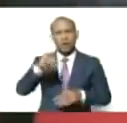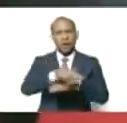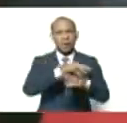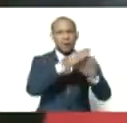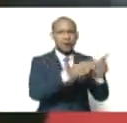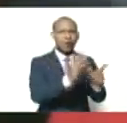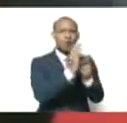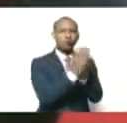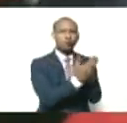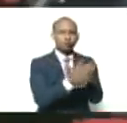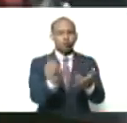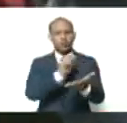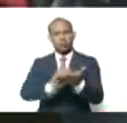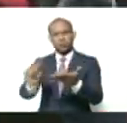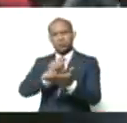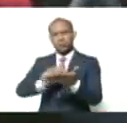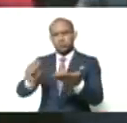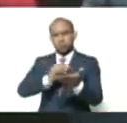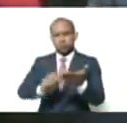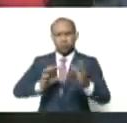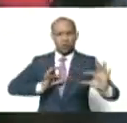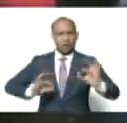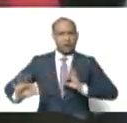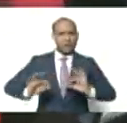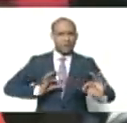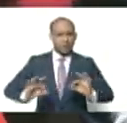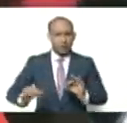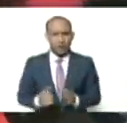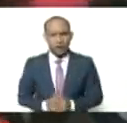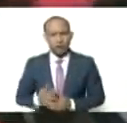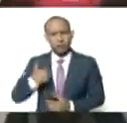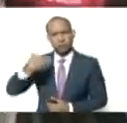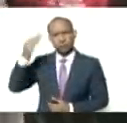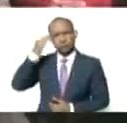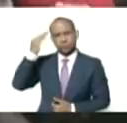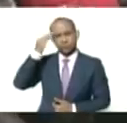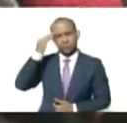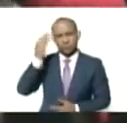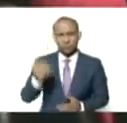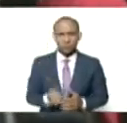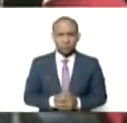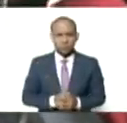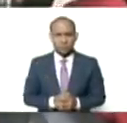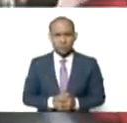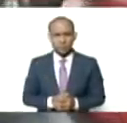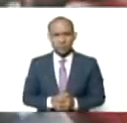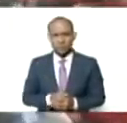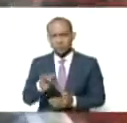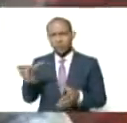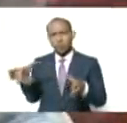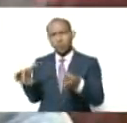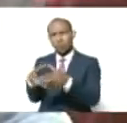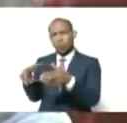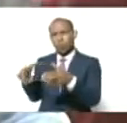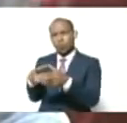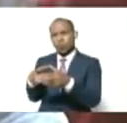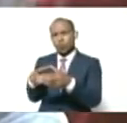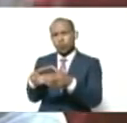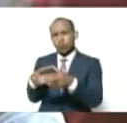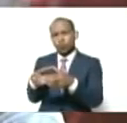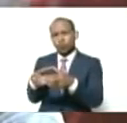de escritores, cineastas, sé que Alfred Nazaret y un grupo de